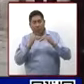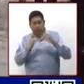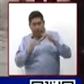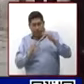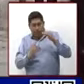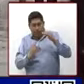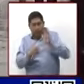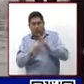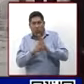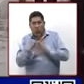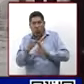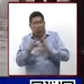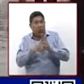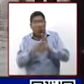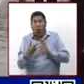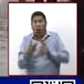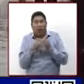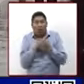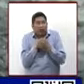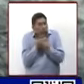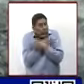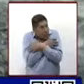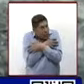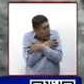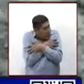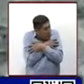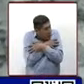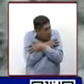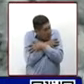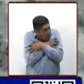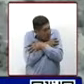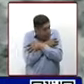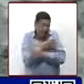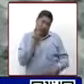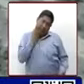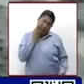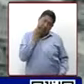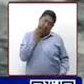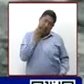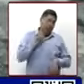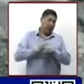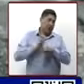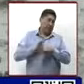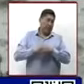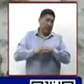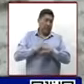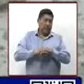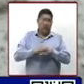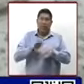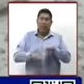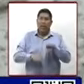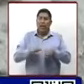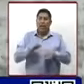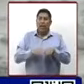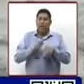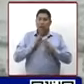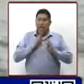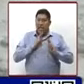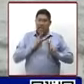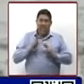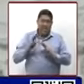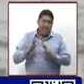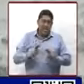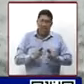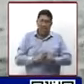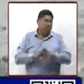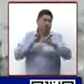0 grados centígrados debido al cambio de la temporada. En las últimas horas se emitió una alerta hidrológica por posibles desbordes de ríos